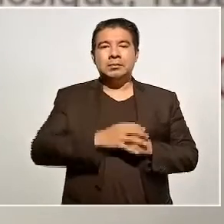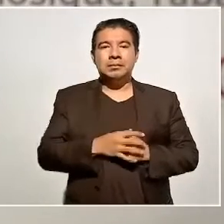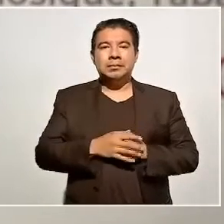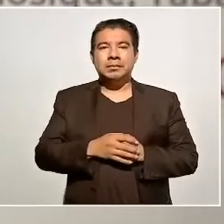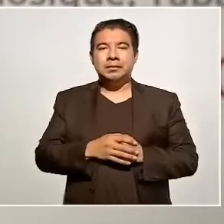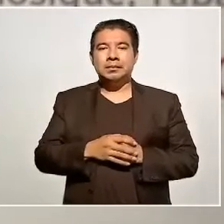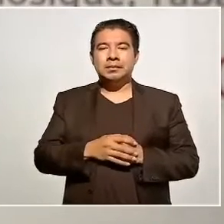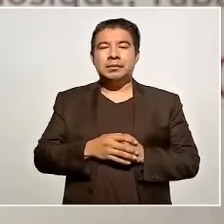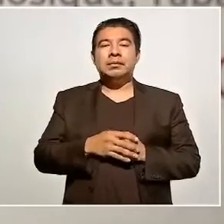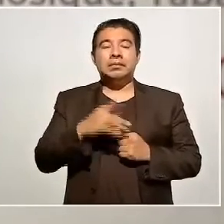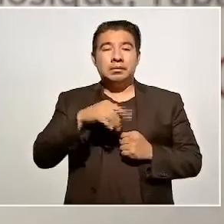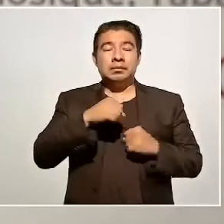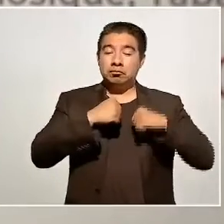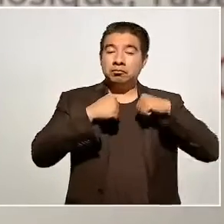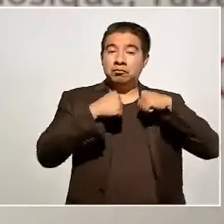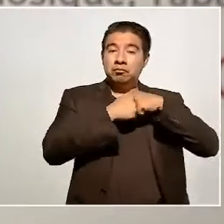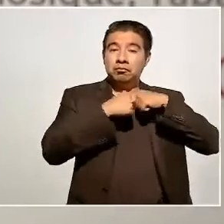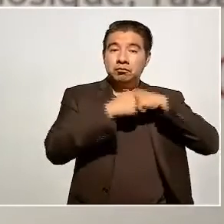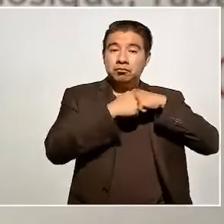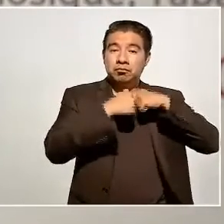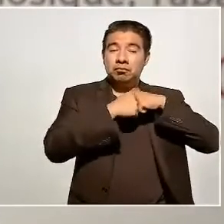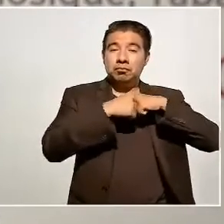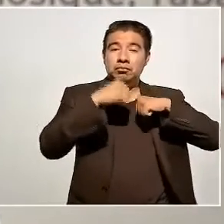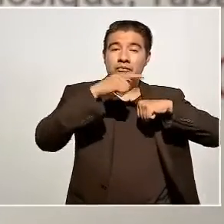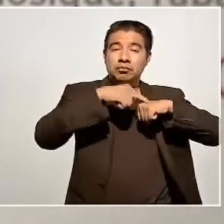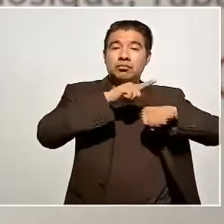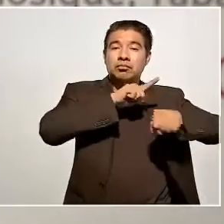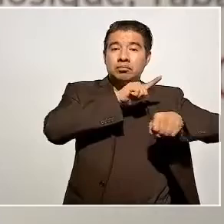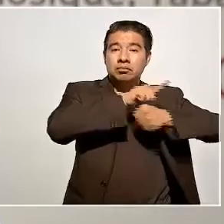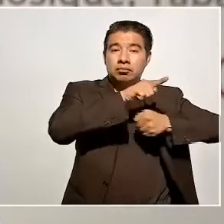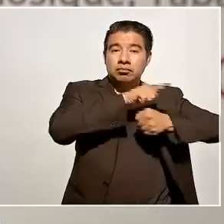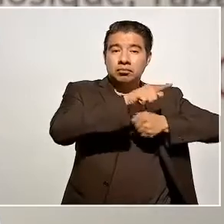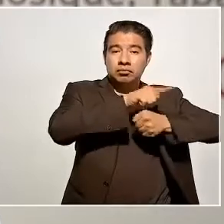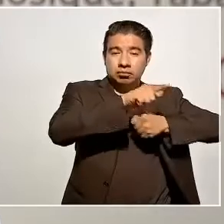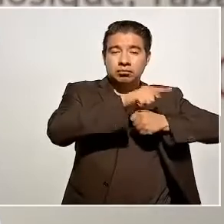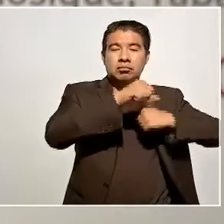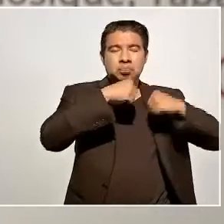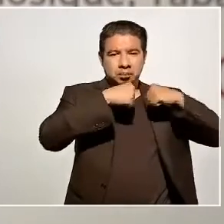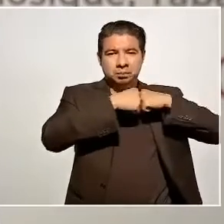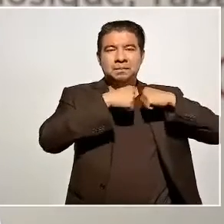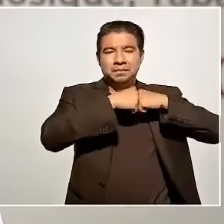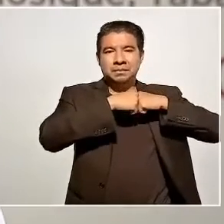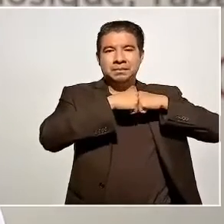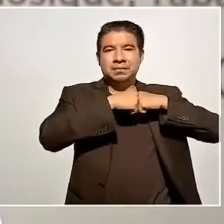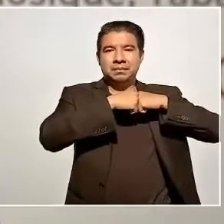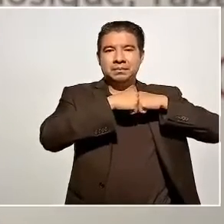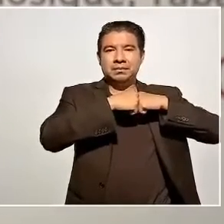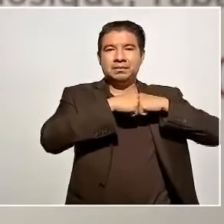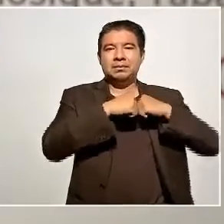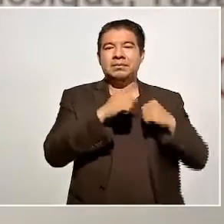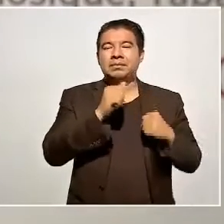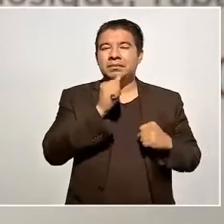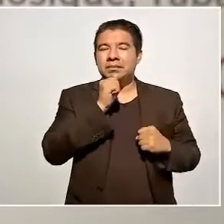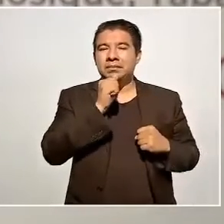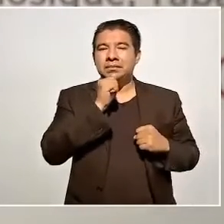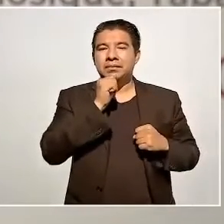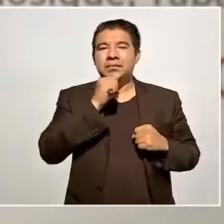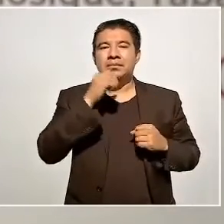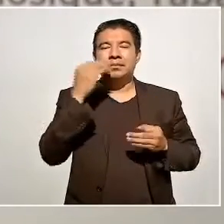que es limítrofe con Guatemala. Todavía no existía el